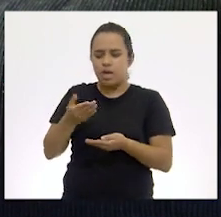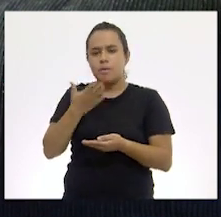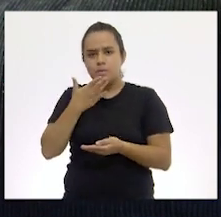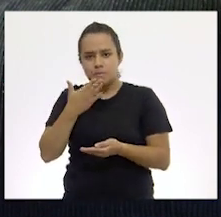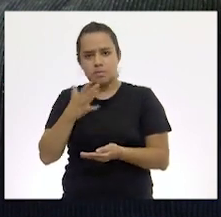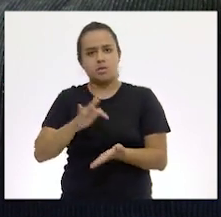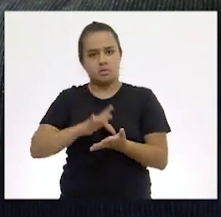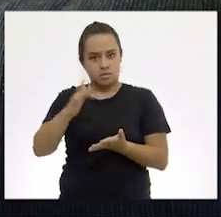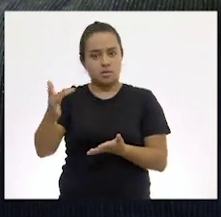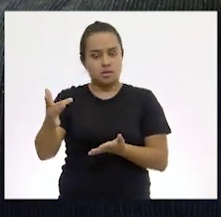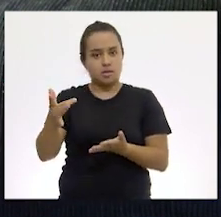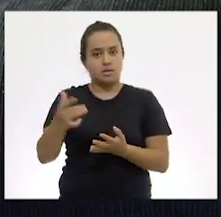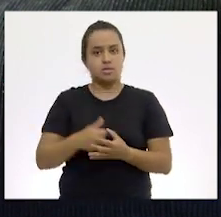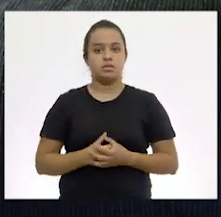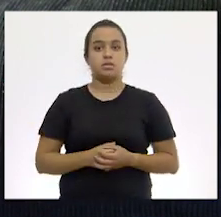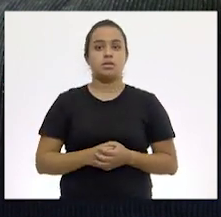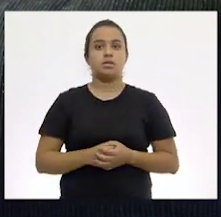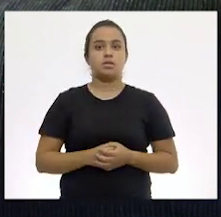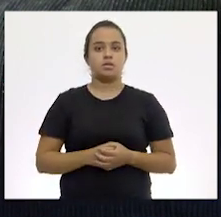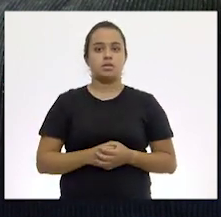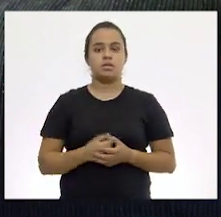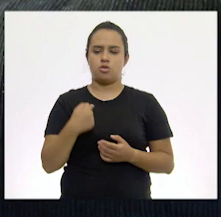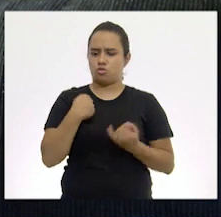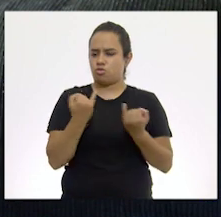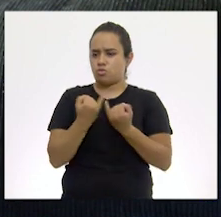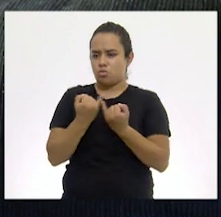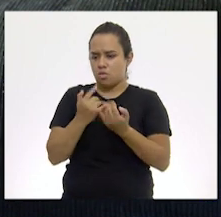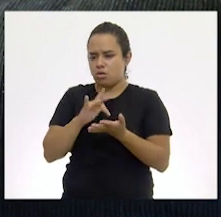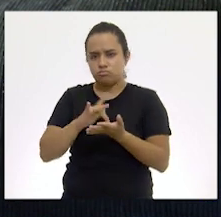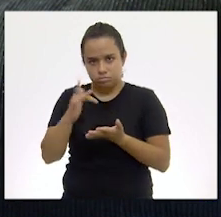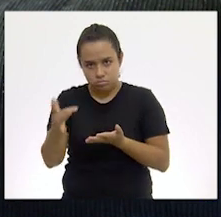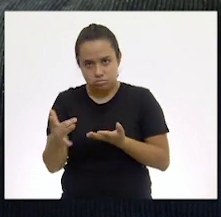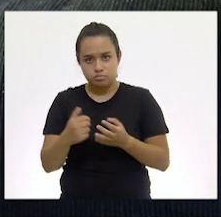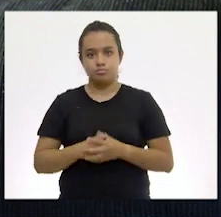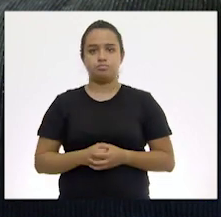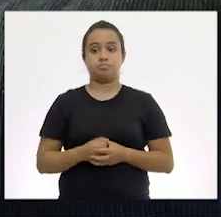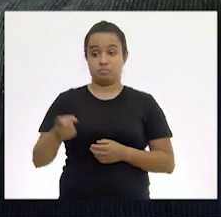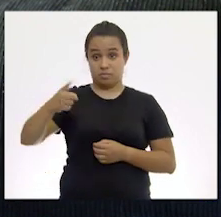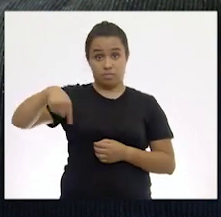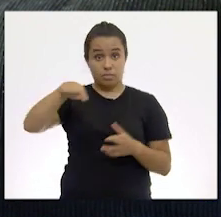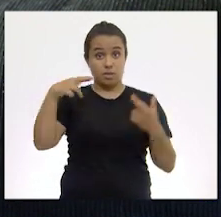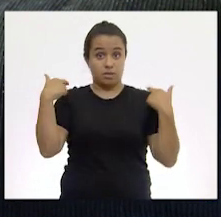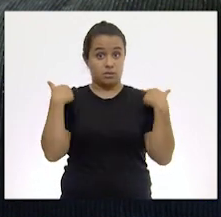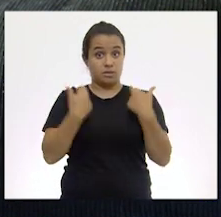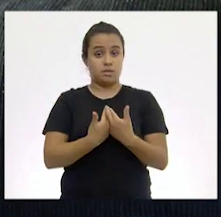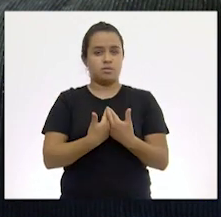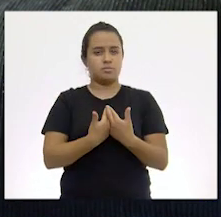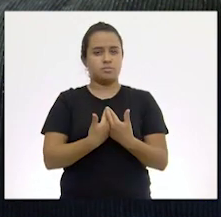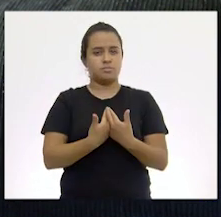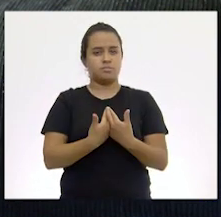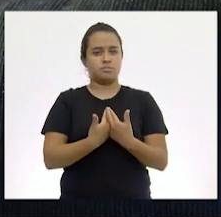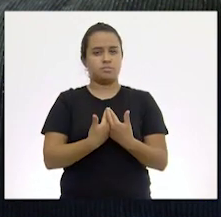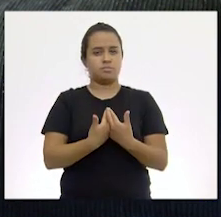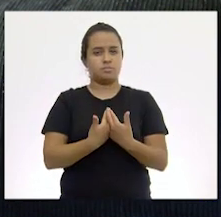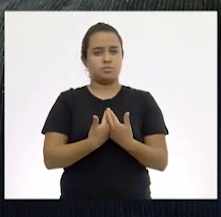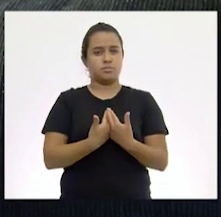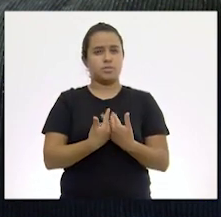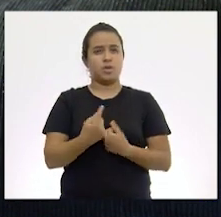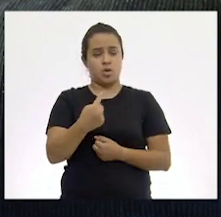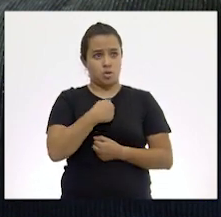bien, gracias y gracias, Diego. Y ellos casi no me